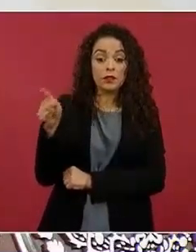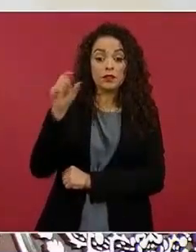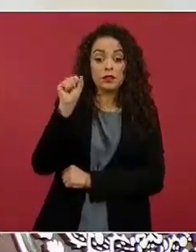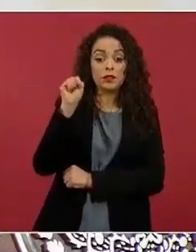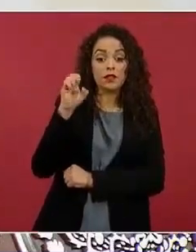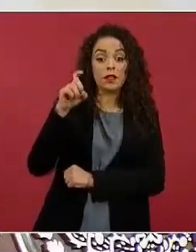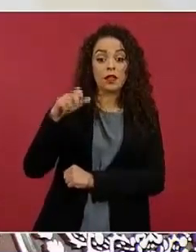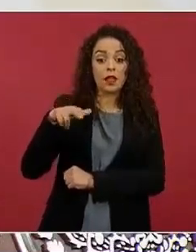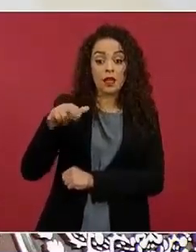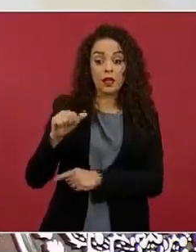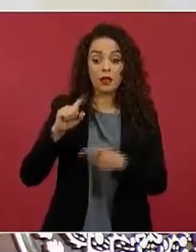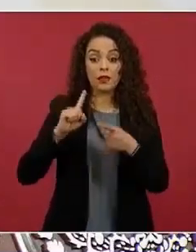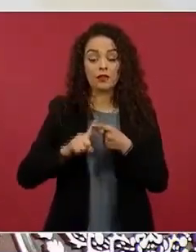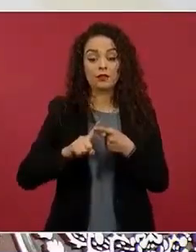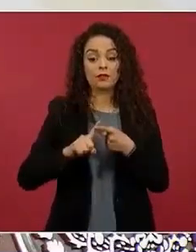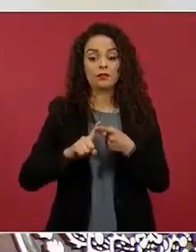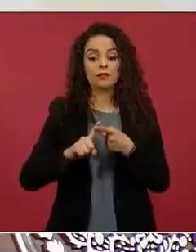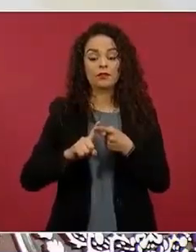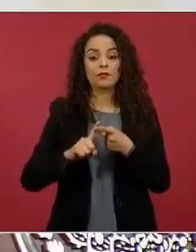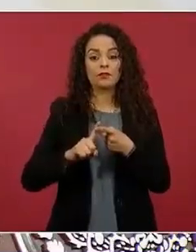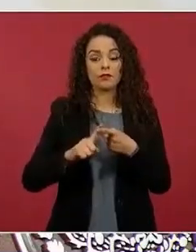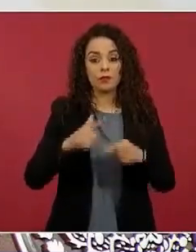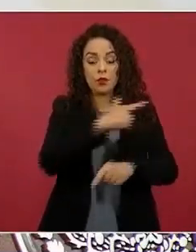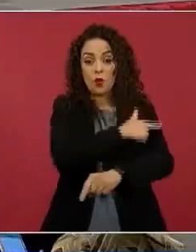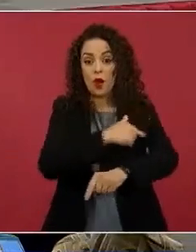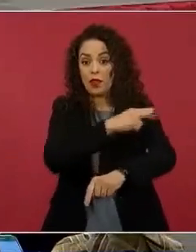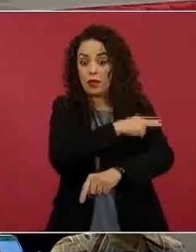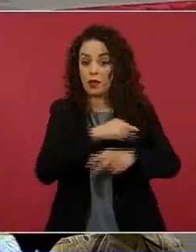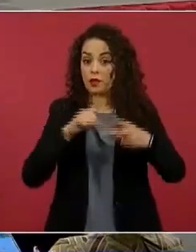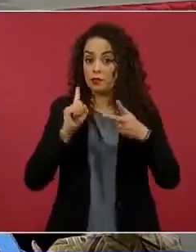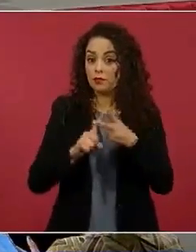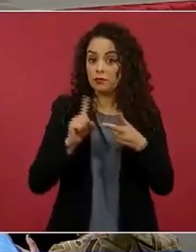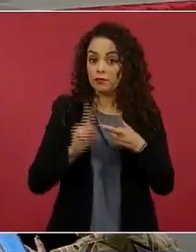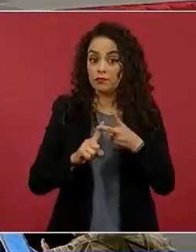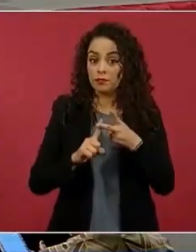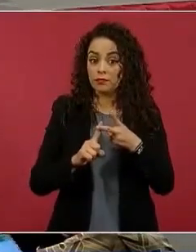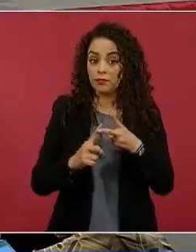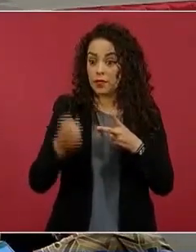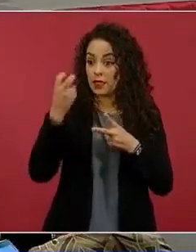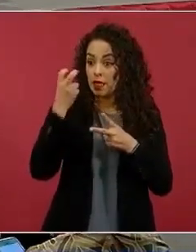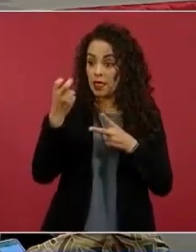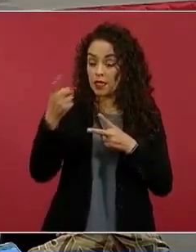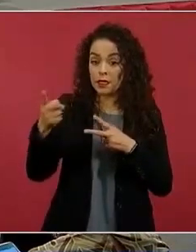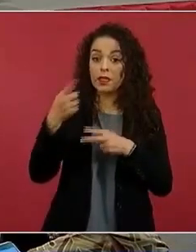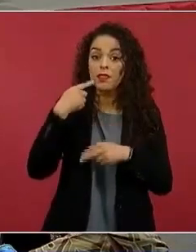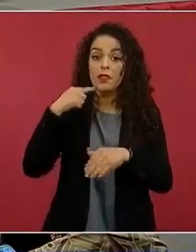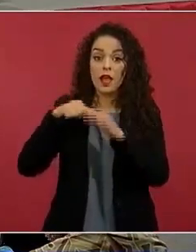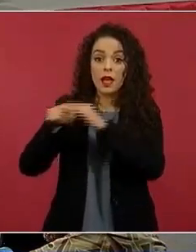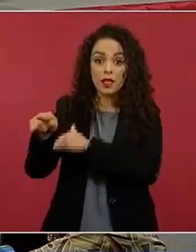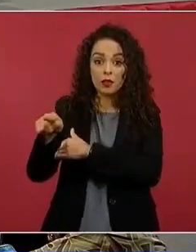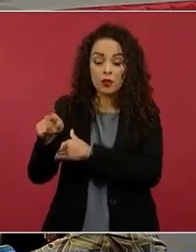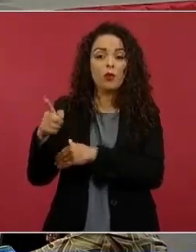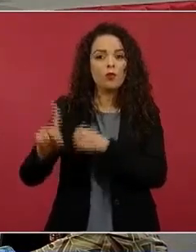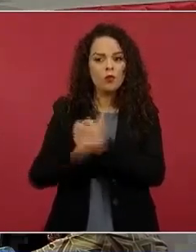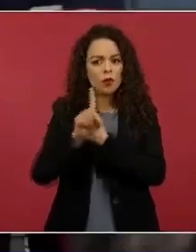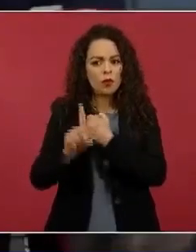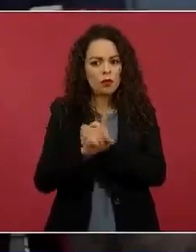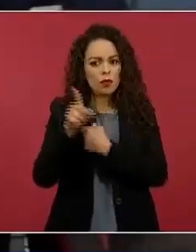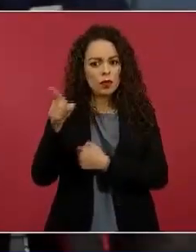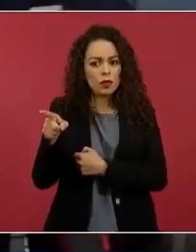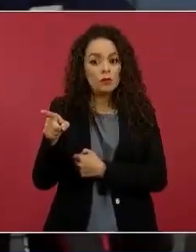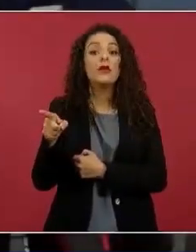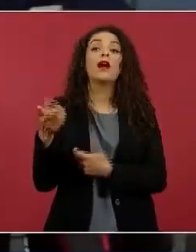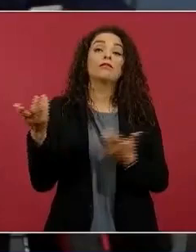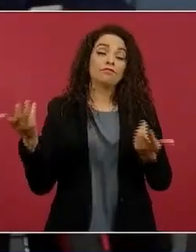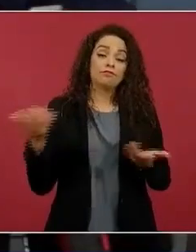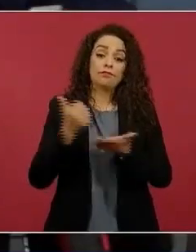Guardia Nacional. Entonces, este suceso en la presidencia municipal no se podría dar